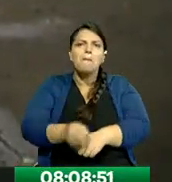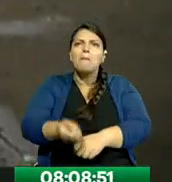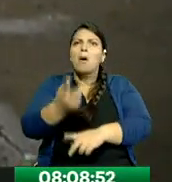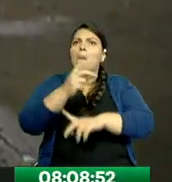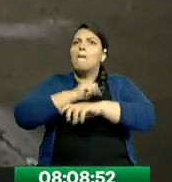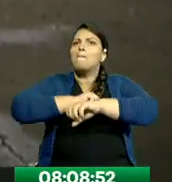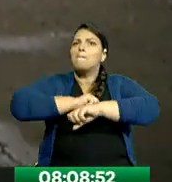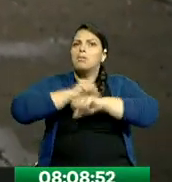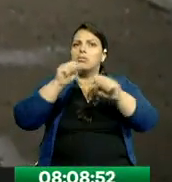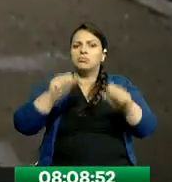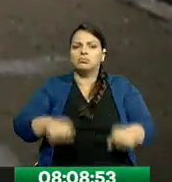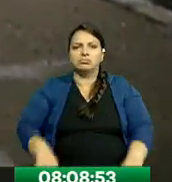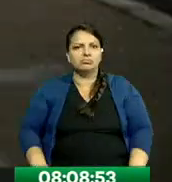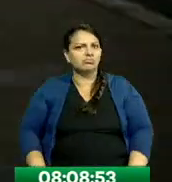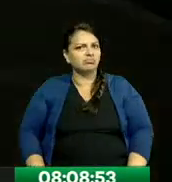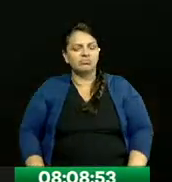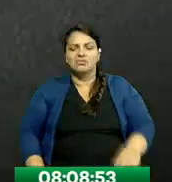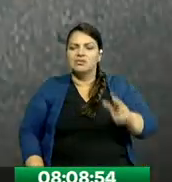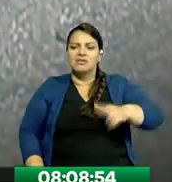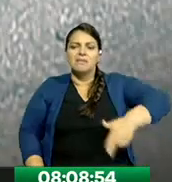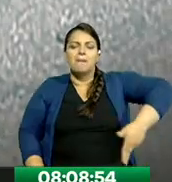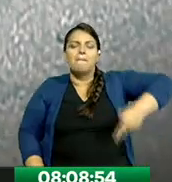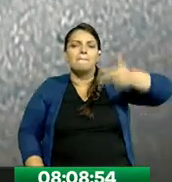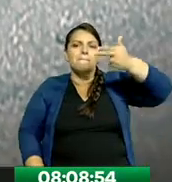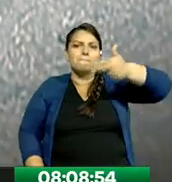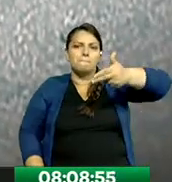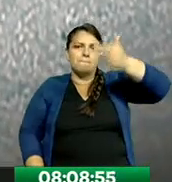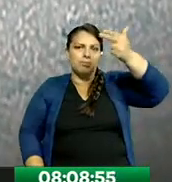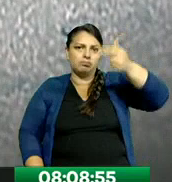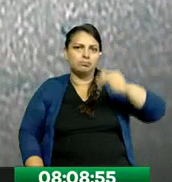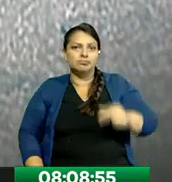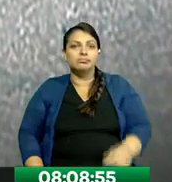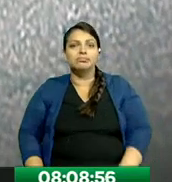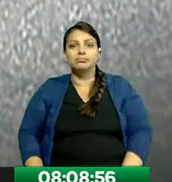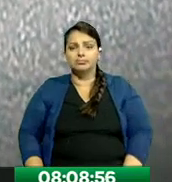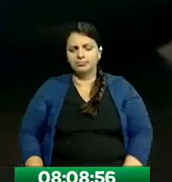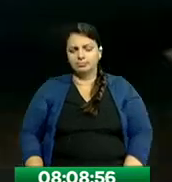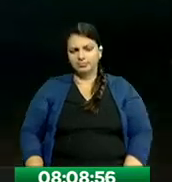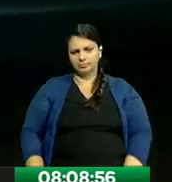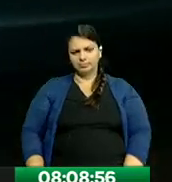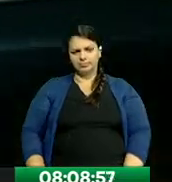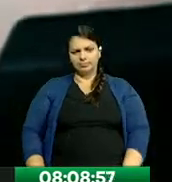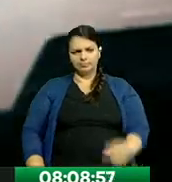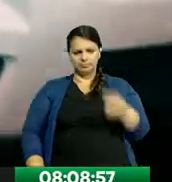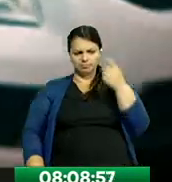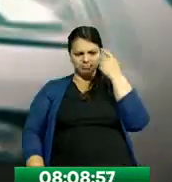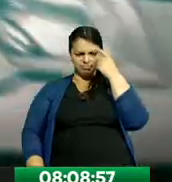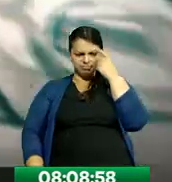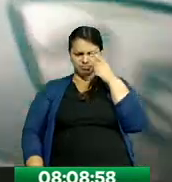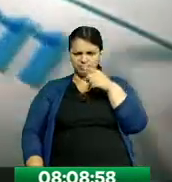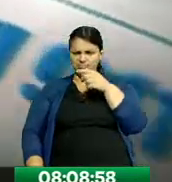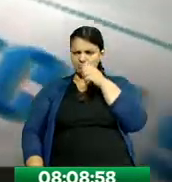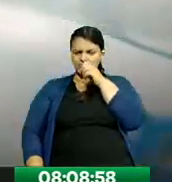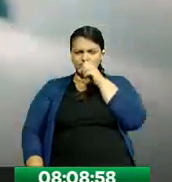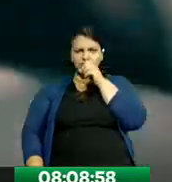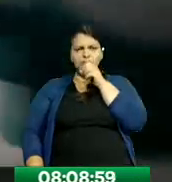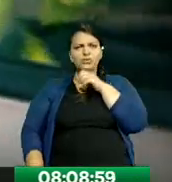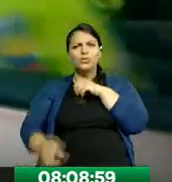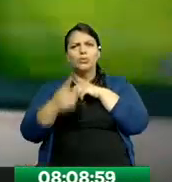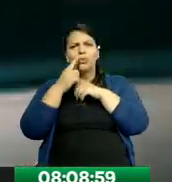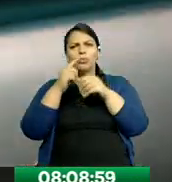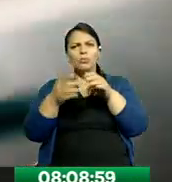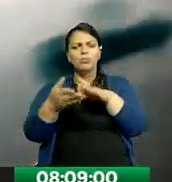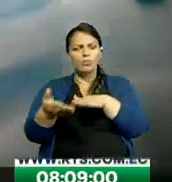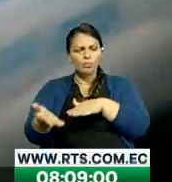chico tirado ahí en la esquina. Afirman, no obstante, que esto no es común, aunque la policía ya ha engranado